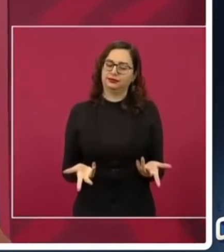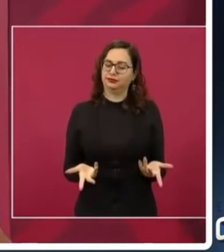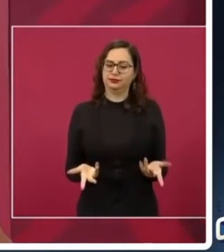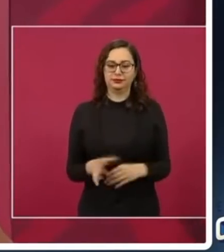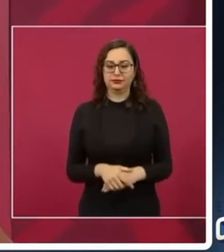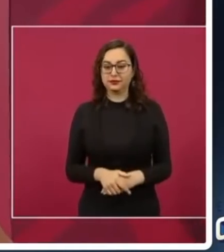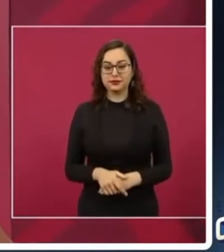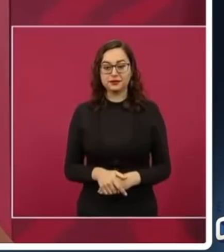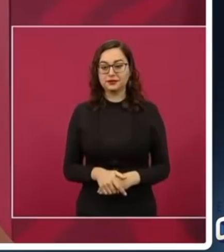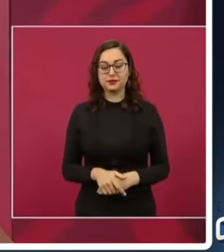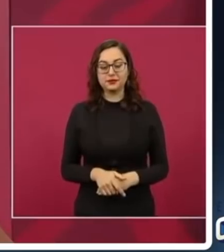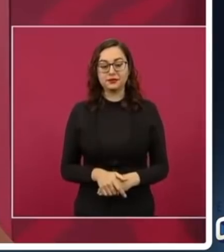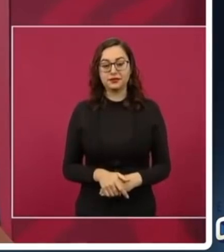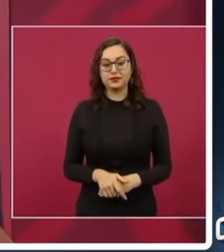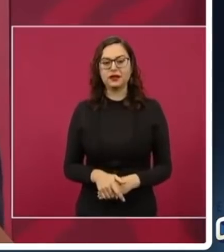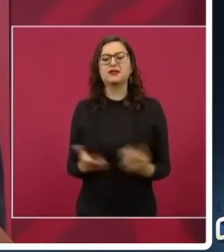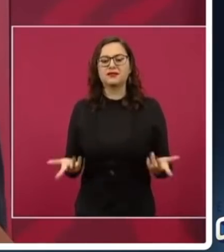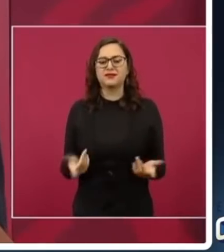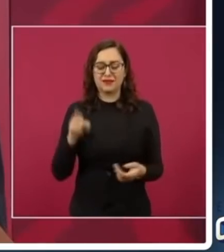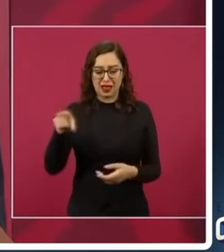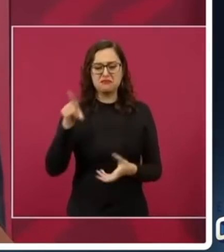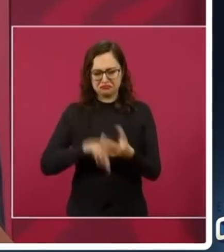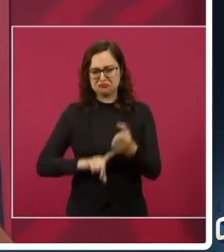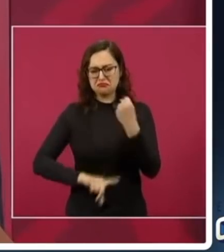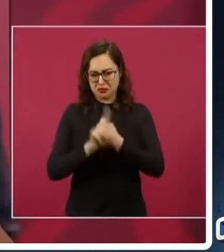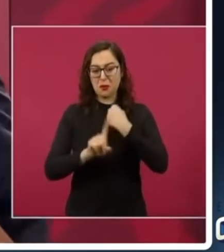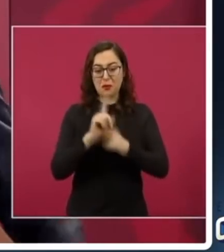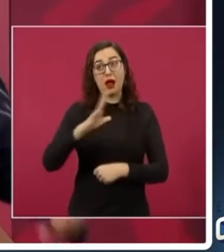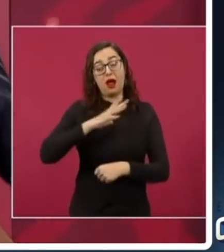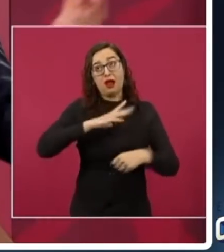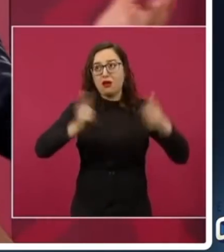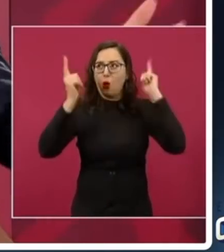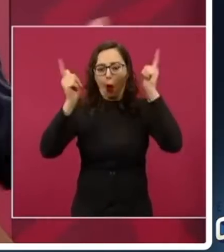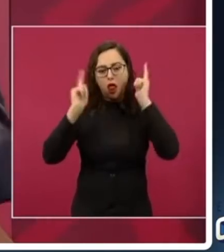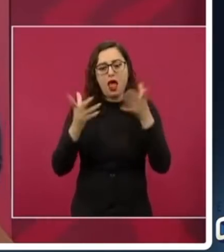que dicho sea de paso, ojalá y se resuelva lo del CIDE y